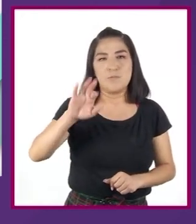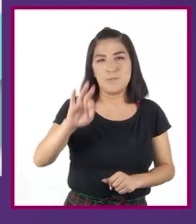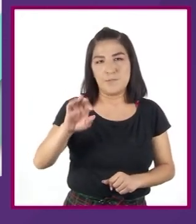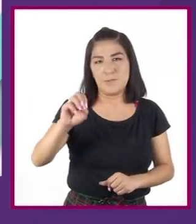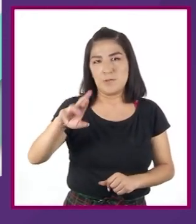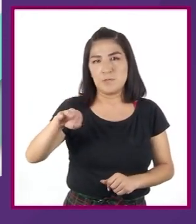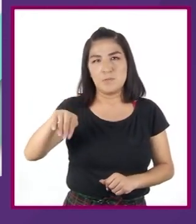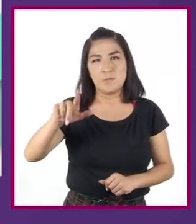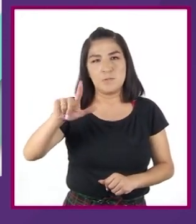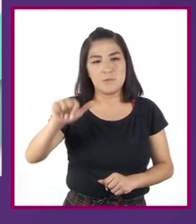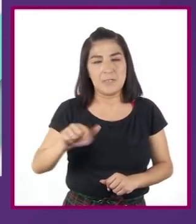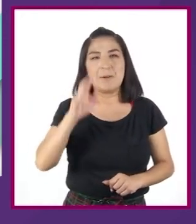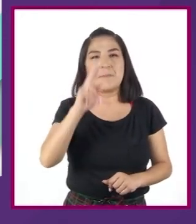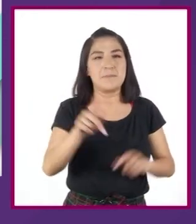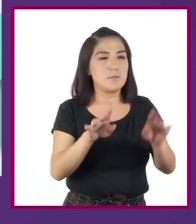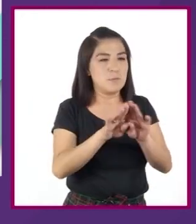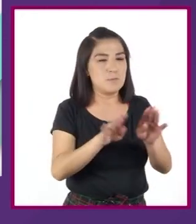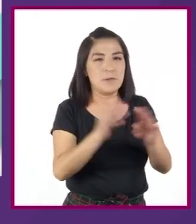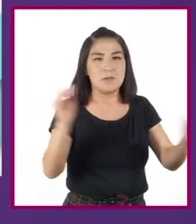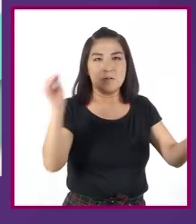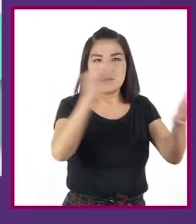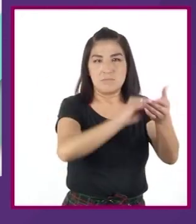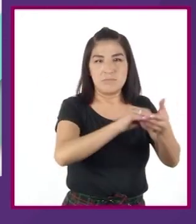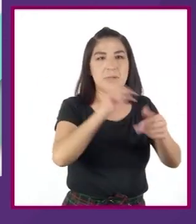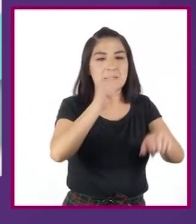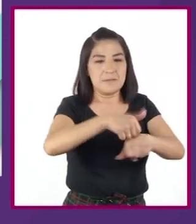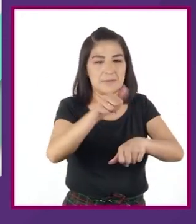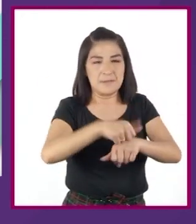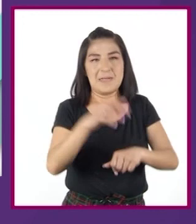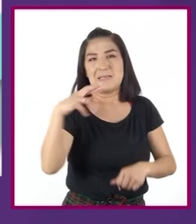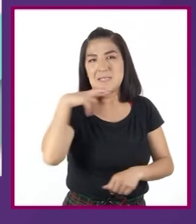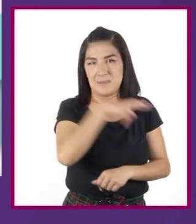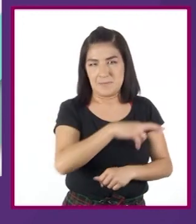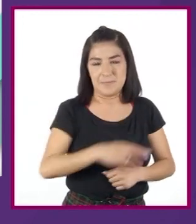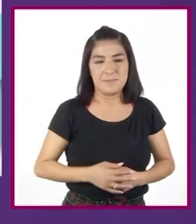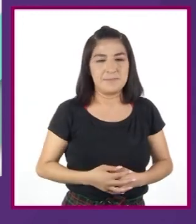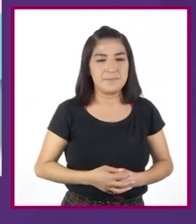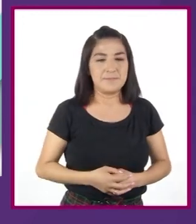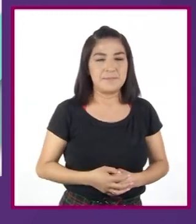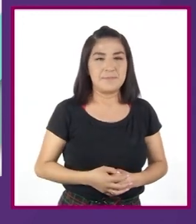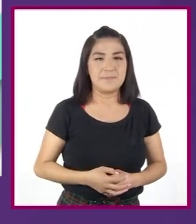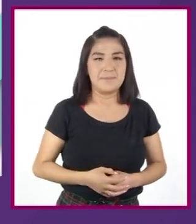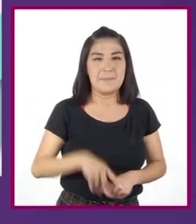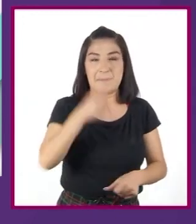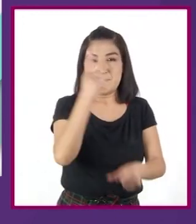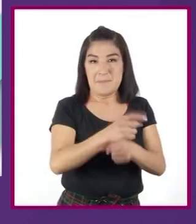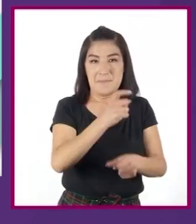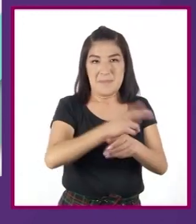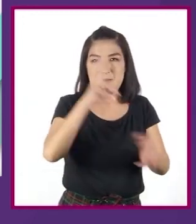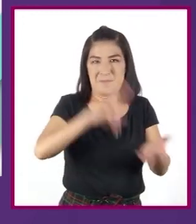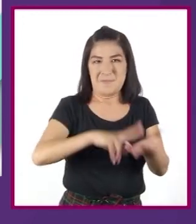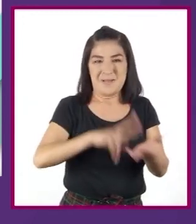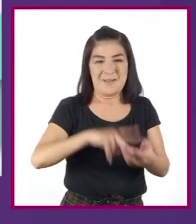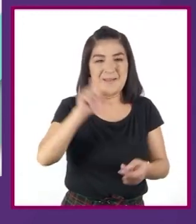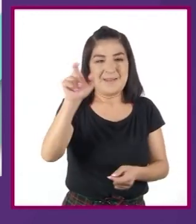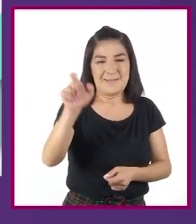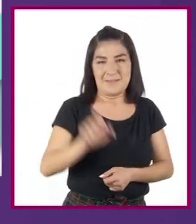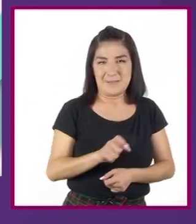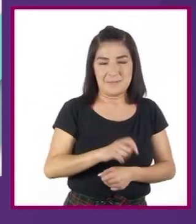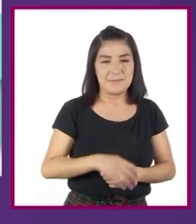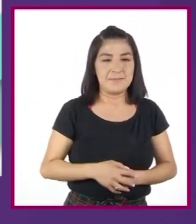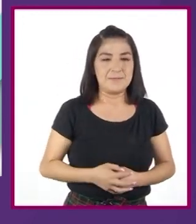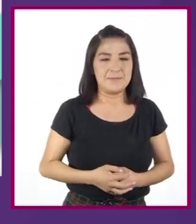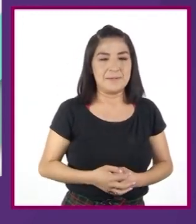una y que la hoja de cálculo realice los cálculos con rapidez. Para el primer valor de X,